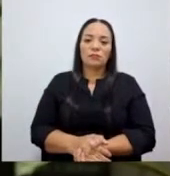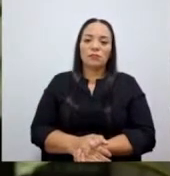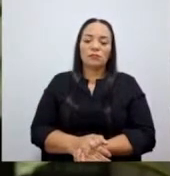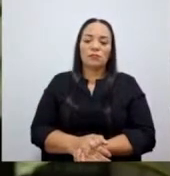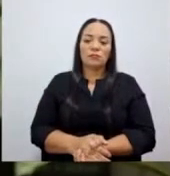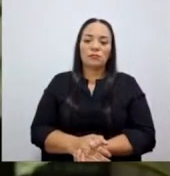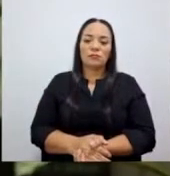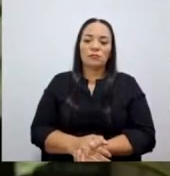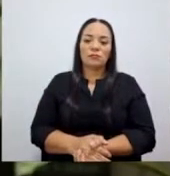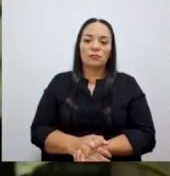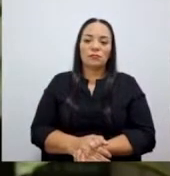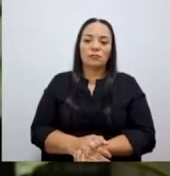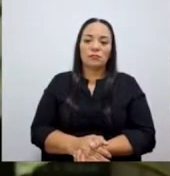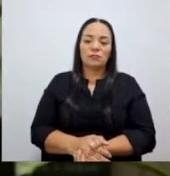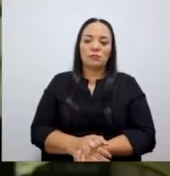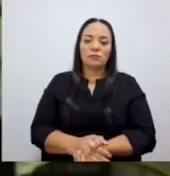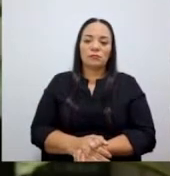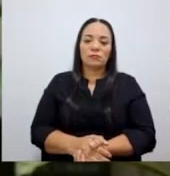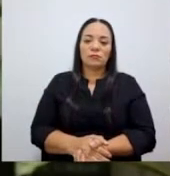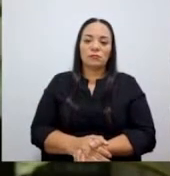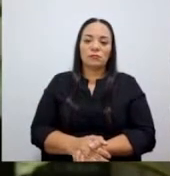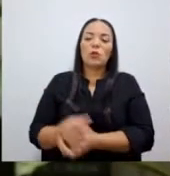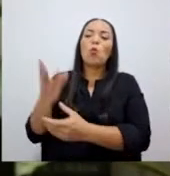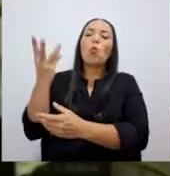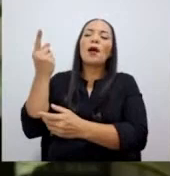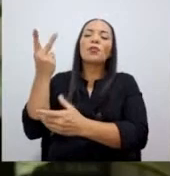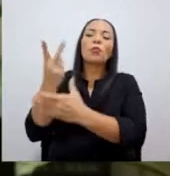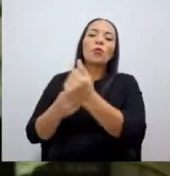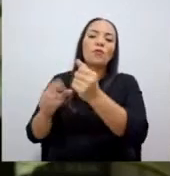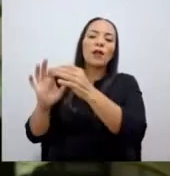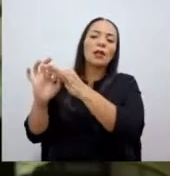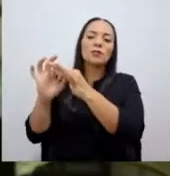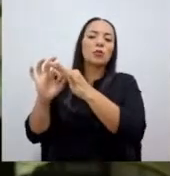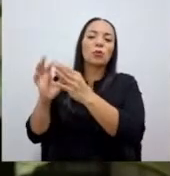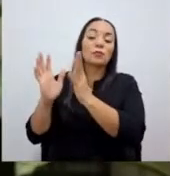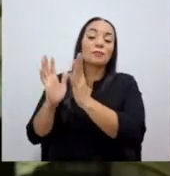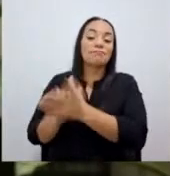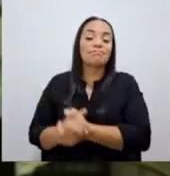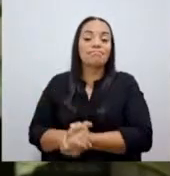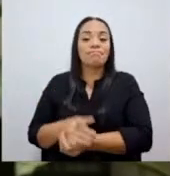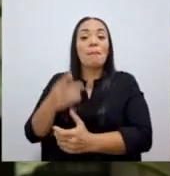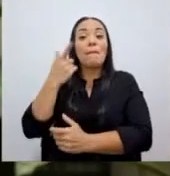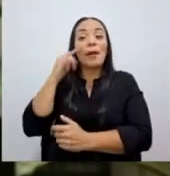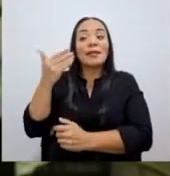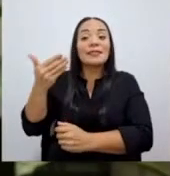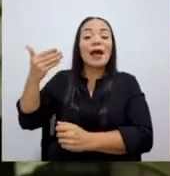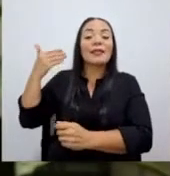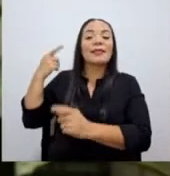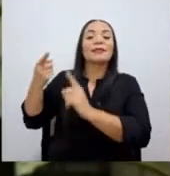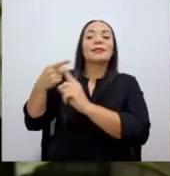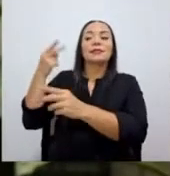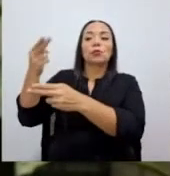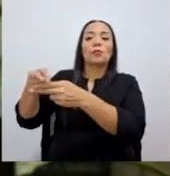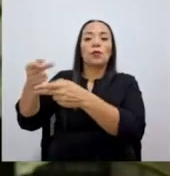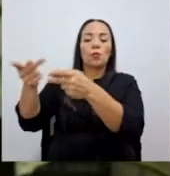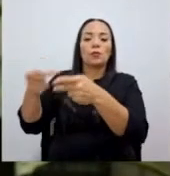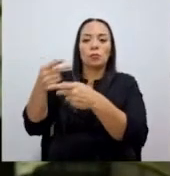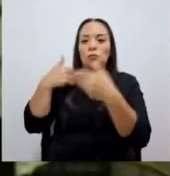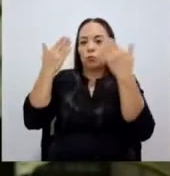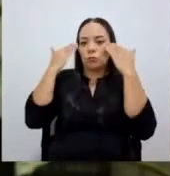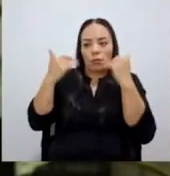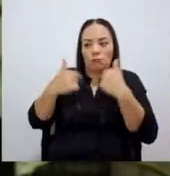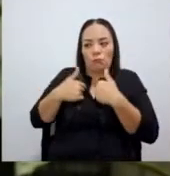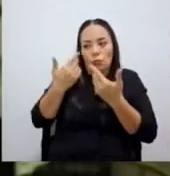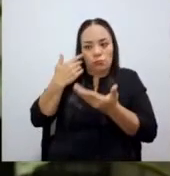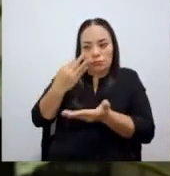bueno, ¿cuánto ha durado esa relación? Pareciera que fue antes de que él fuera nombrado. Yo no le he servido de colchón a